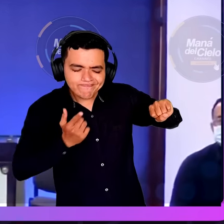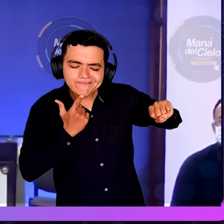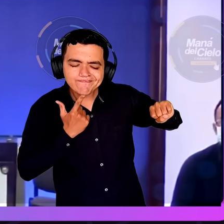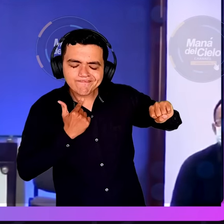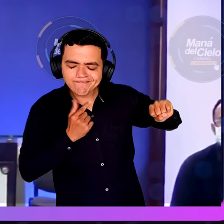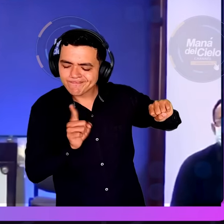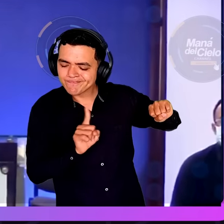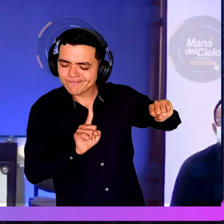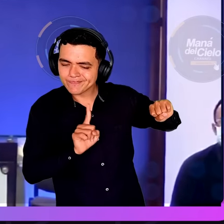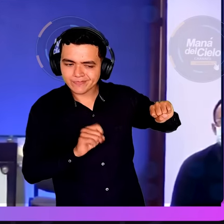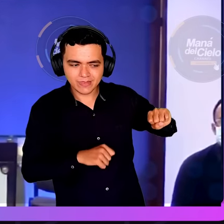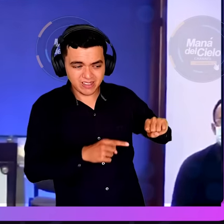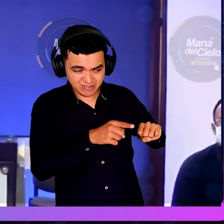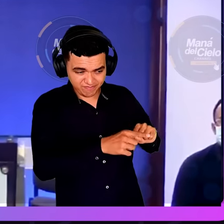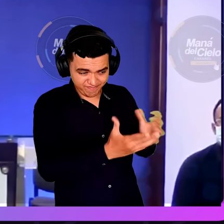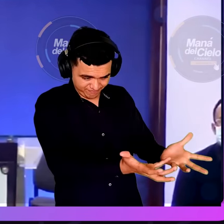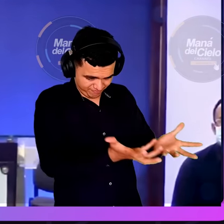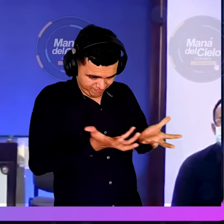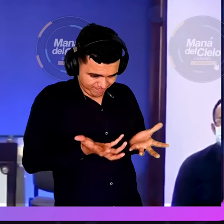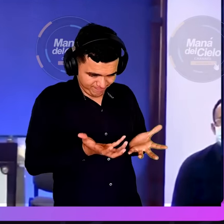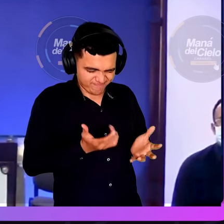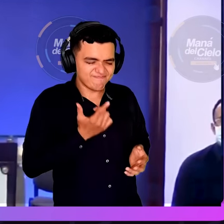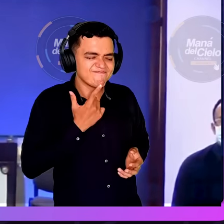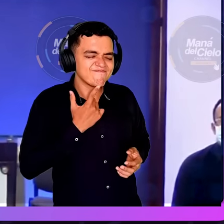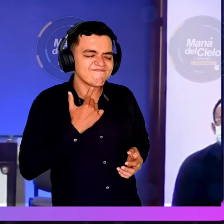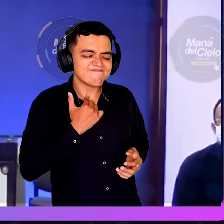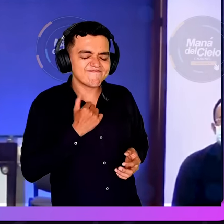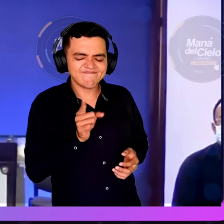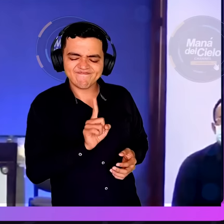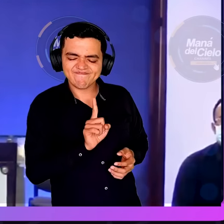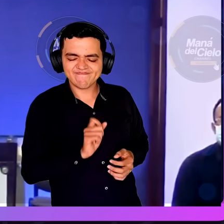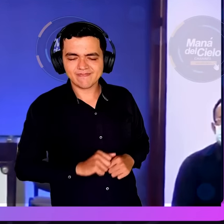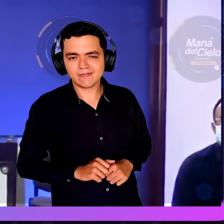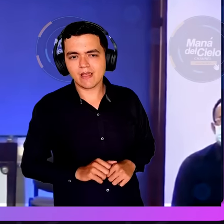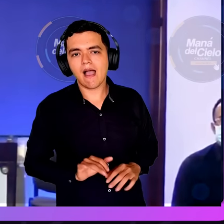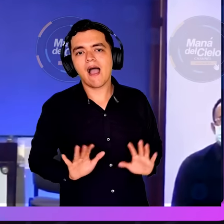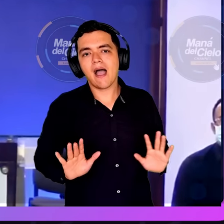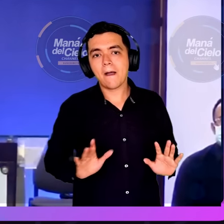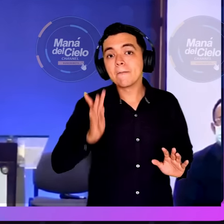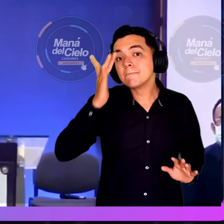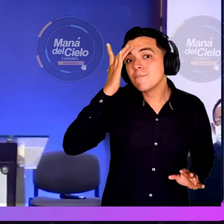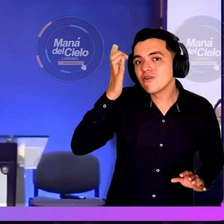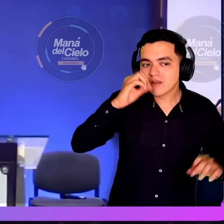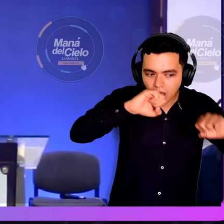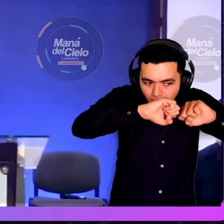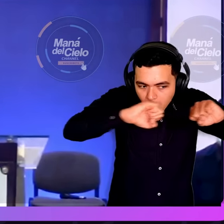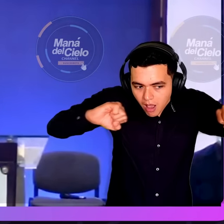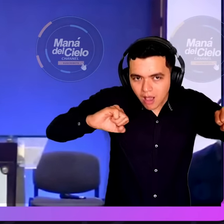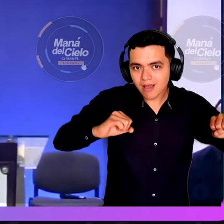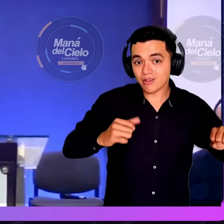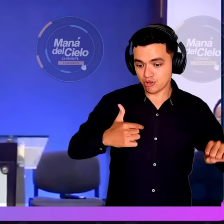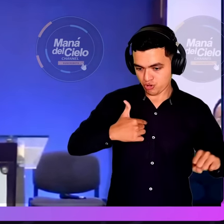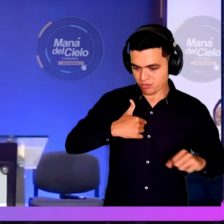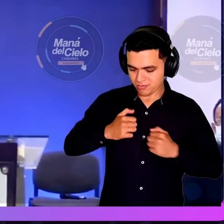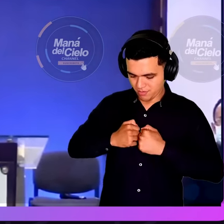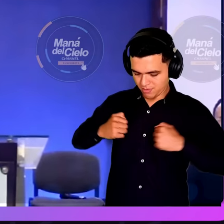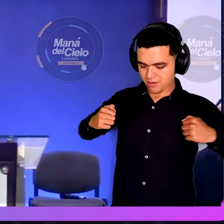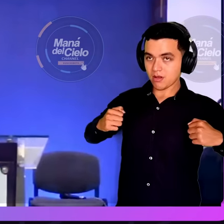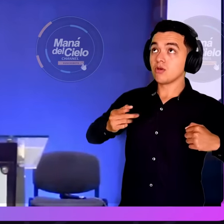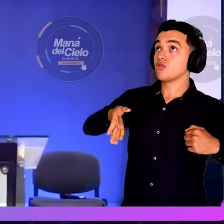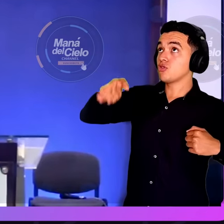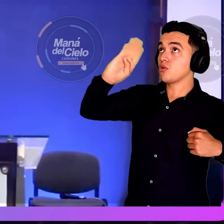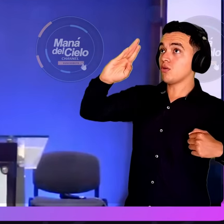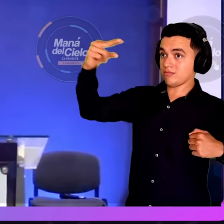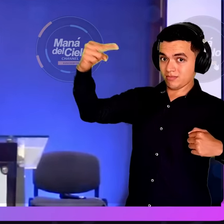ser. Está nuestro ser, hermano. Me gusta mucho esa escritura y dice: y Dios no se agradó de Caín